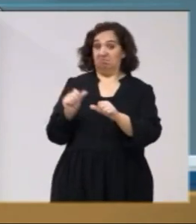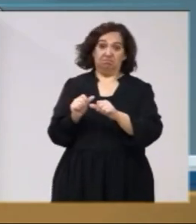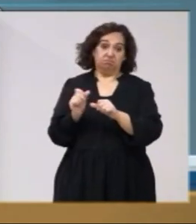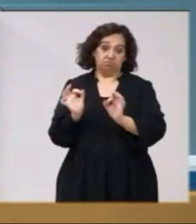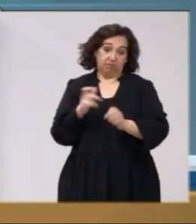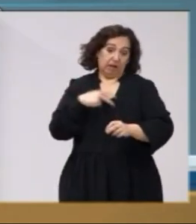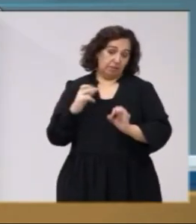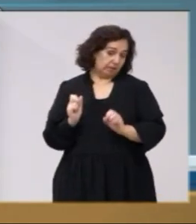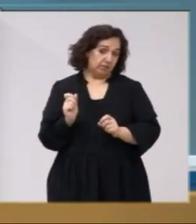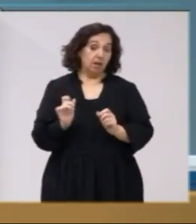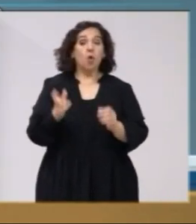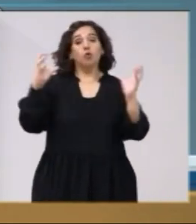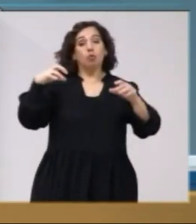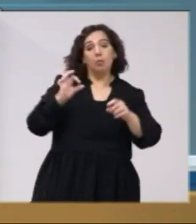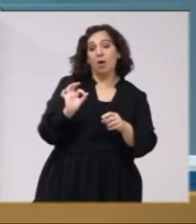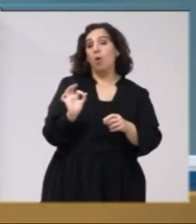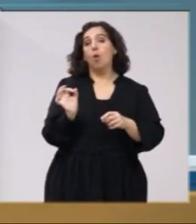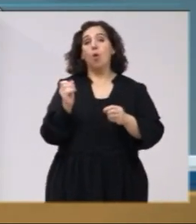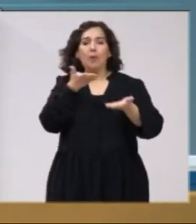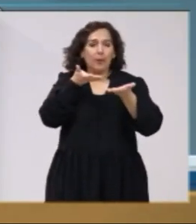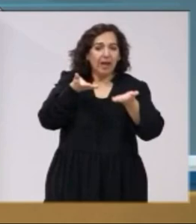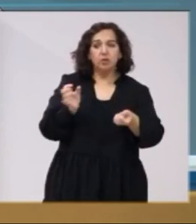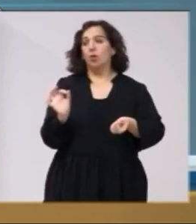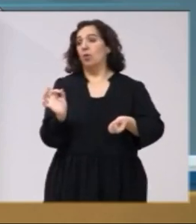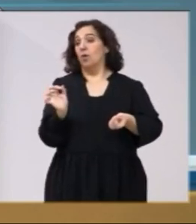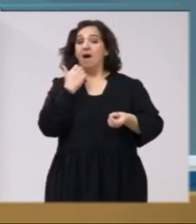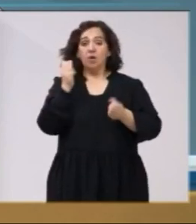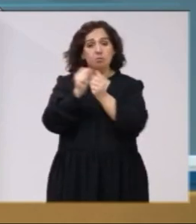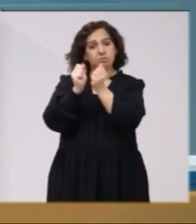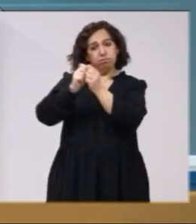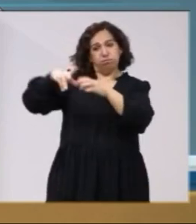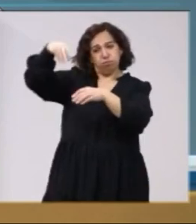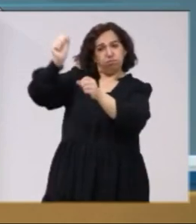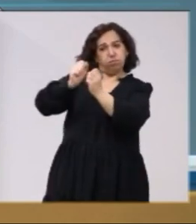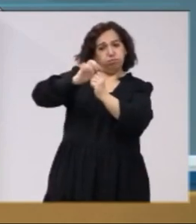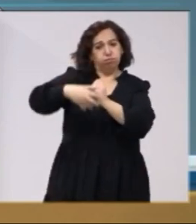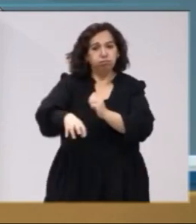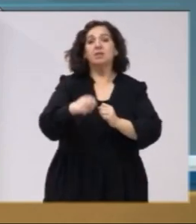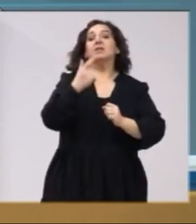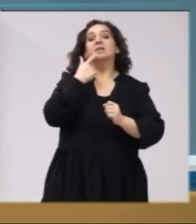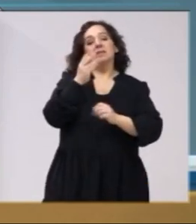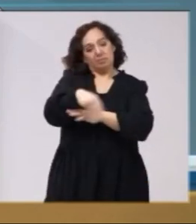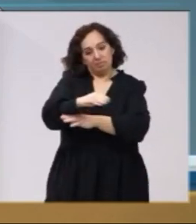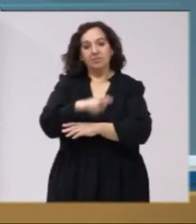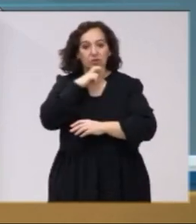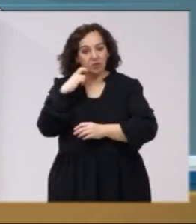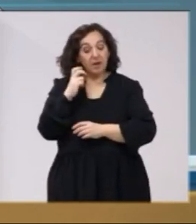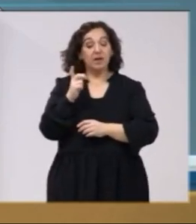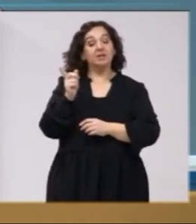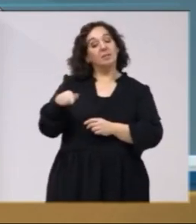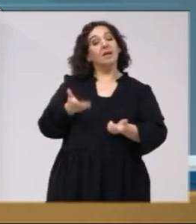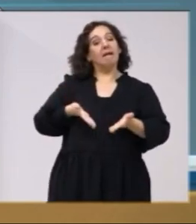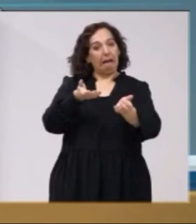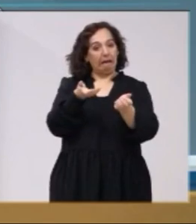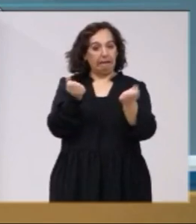Cantabria, por la lluvia o por el viento, argallos en las carreteras y de mantener también abiertas